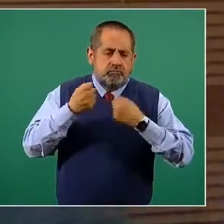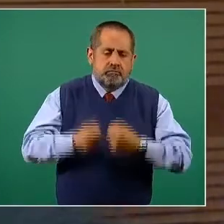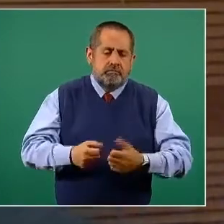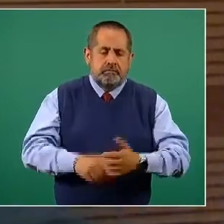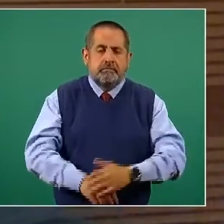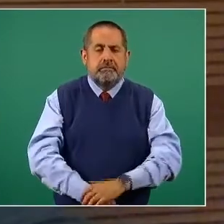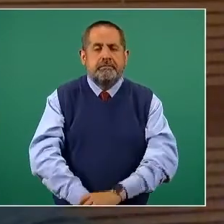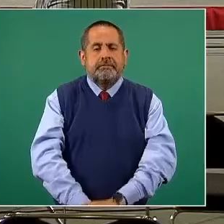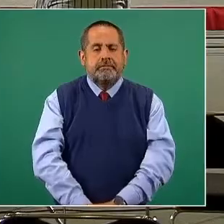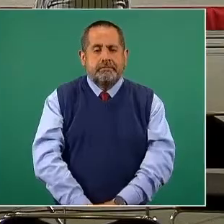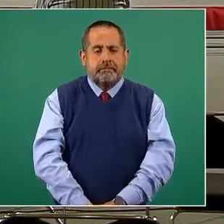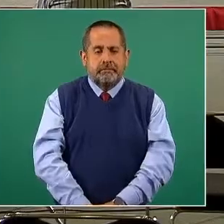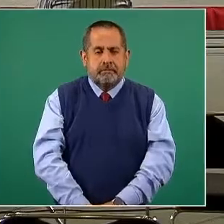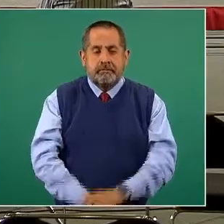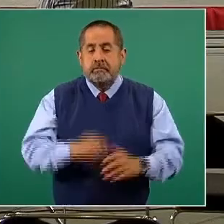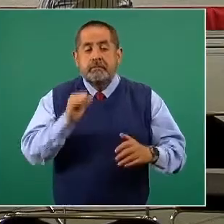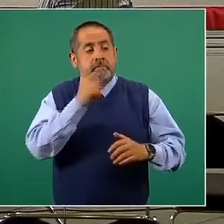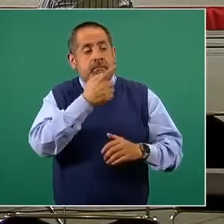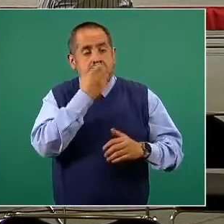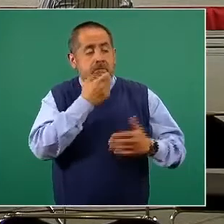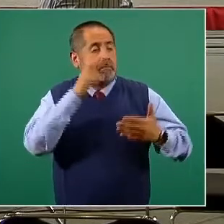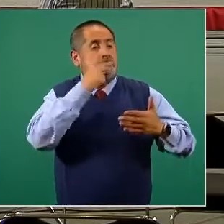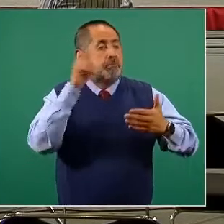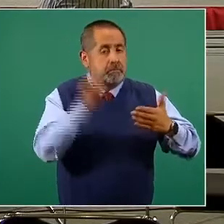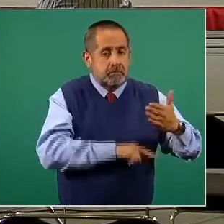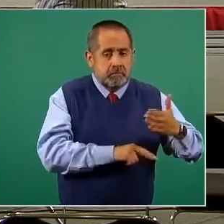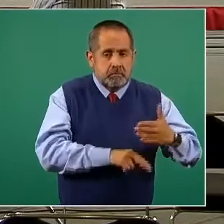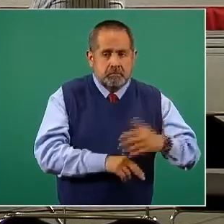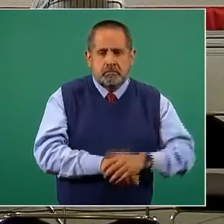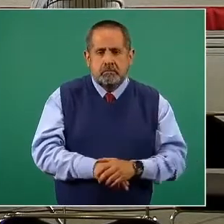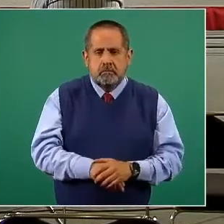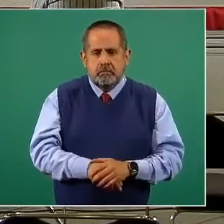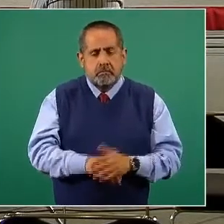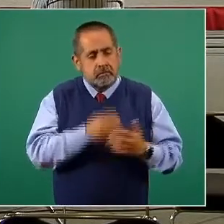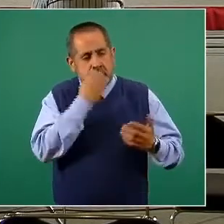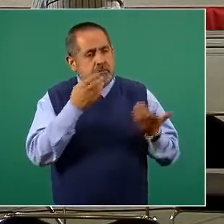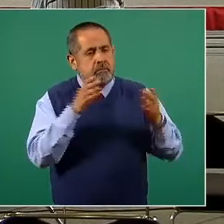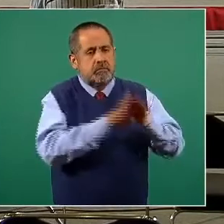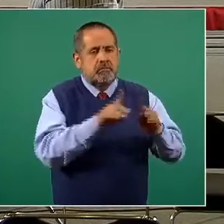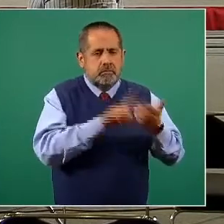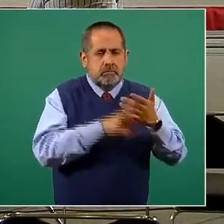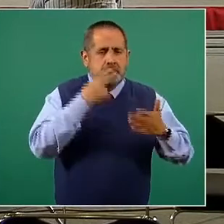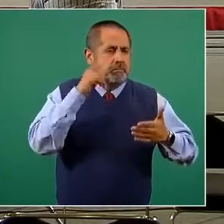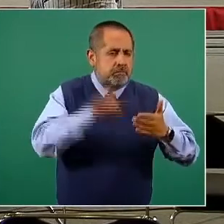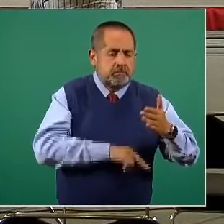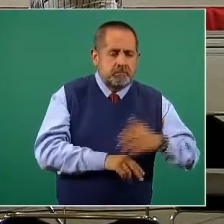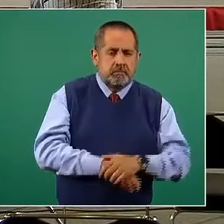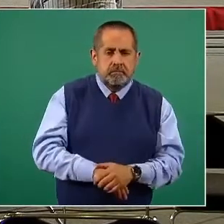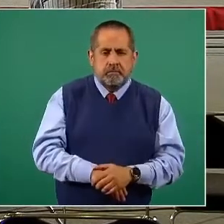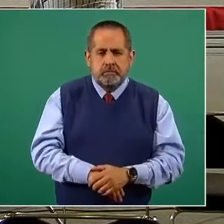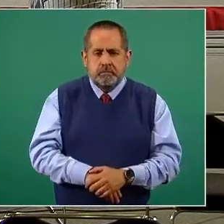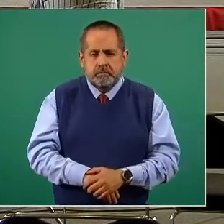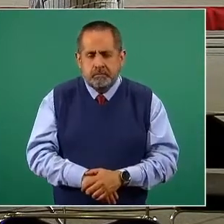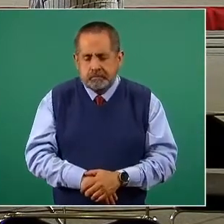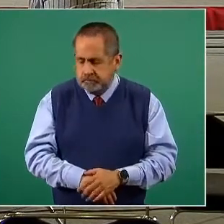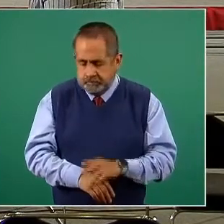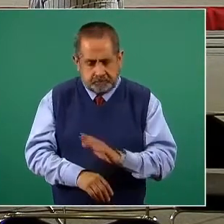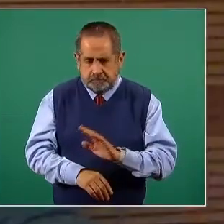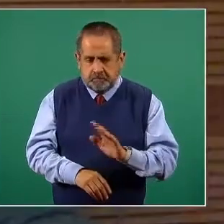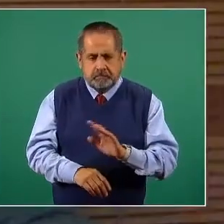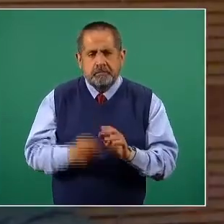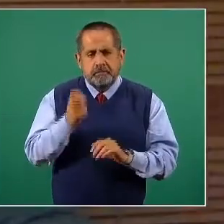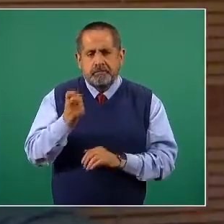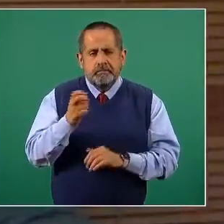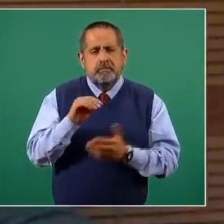establecido. Ok, no se clausurarán, no se suspenderán actividades. Justo lo que estamos